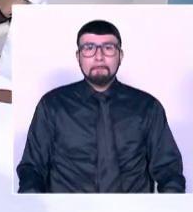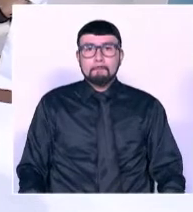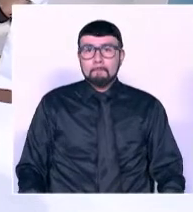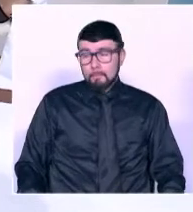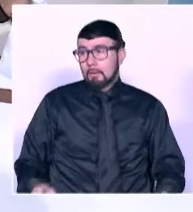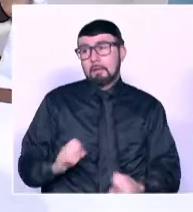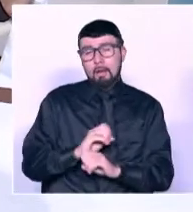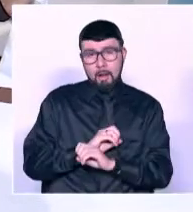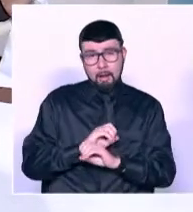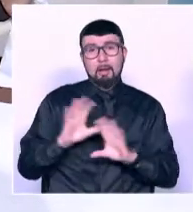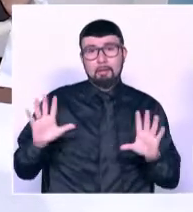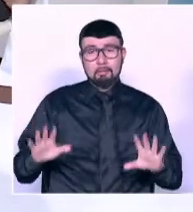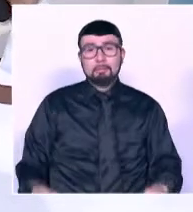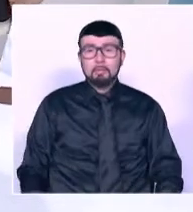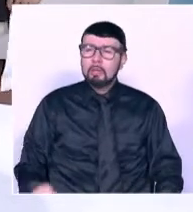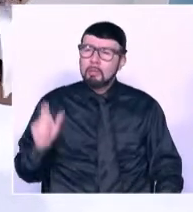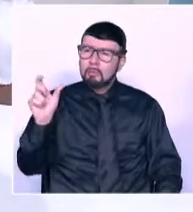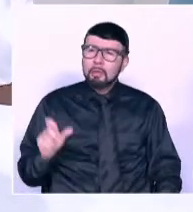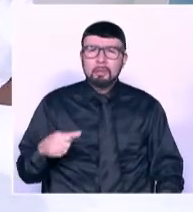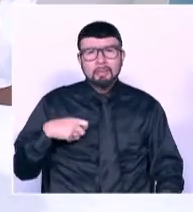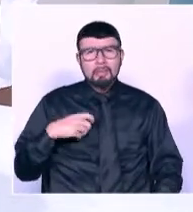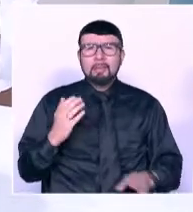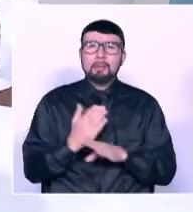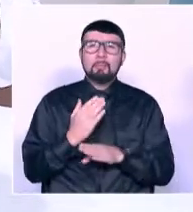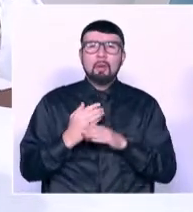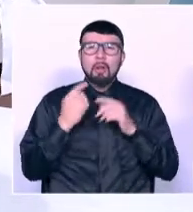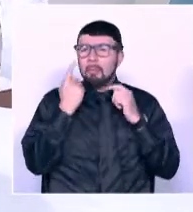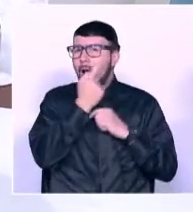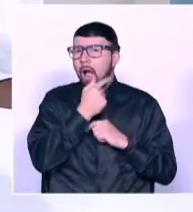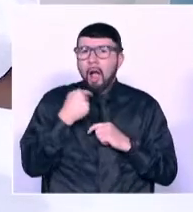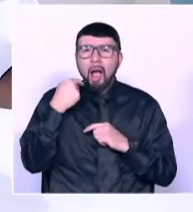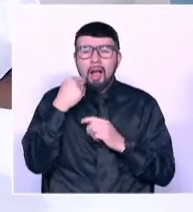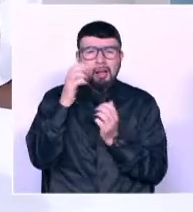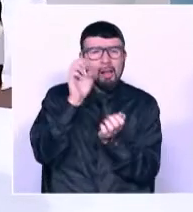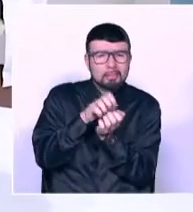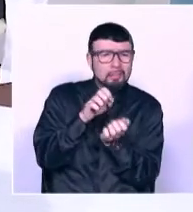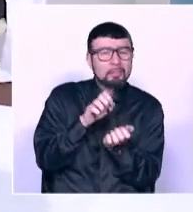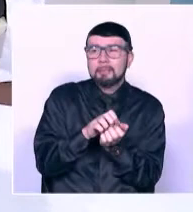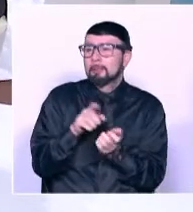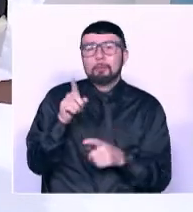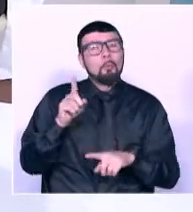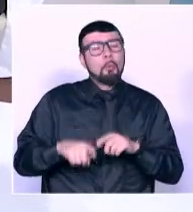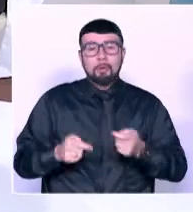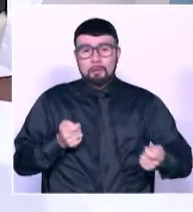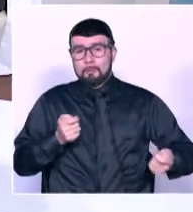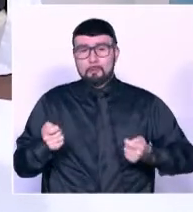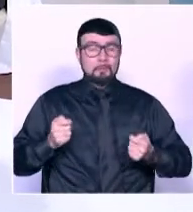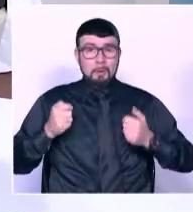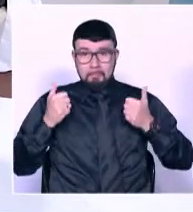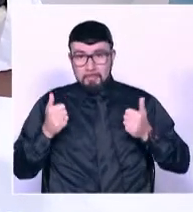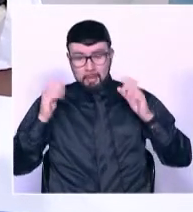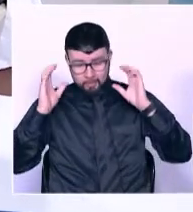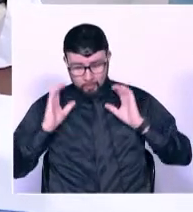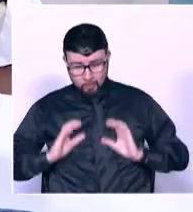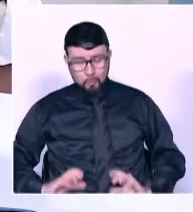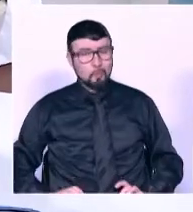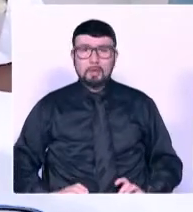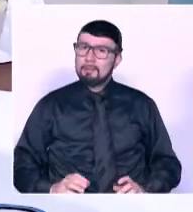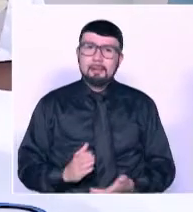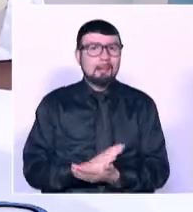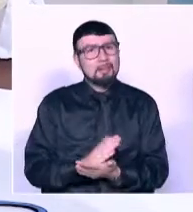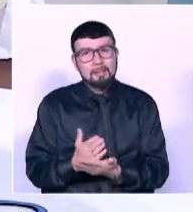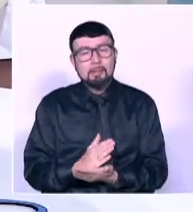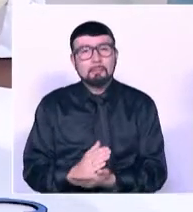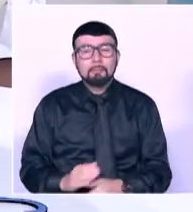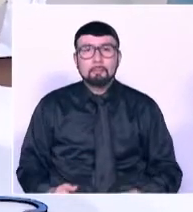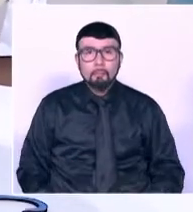Claro, cuando el paciente tiene muchos problemas con la mordida, no puede realizar sus movimientos, sus funciones de buena manera. Como